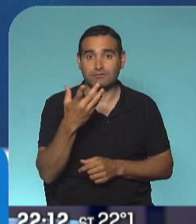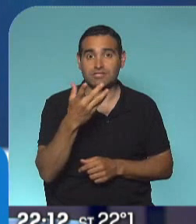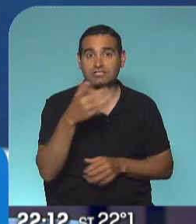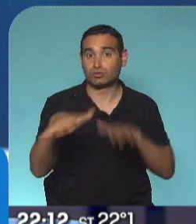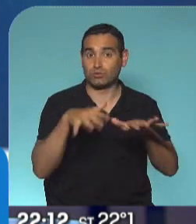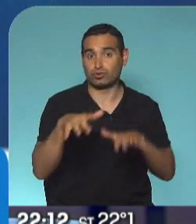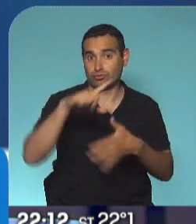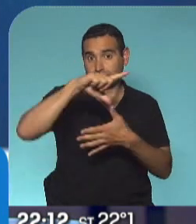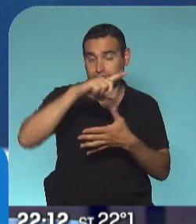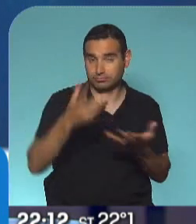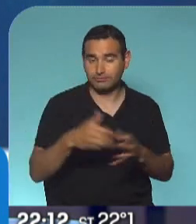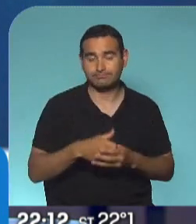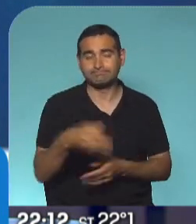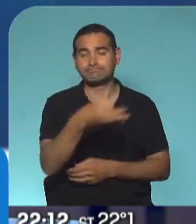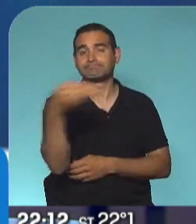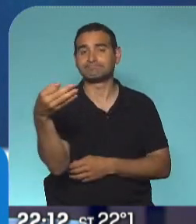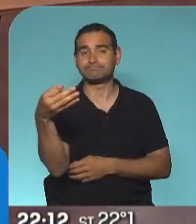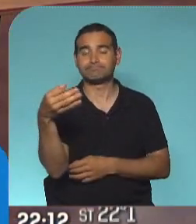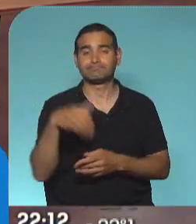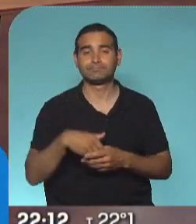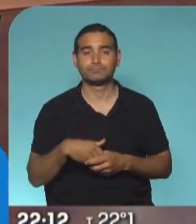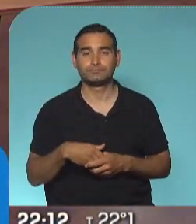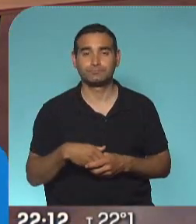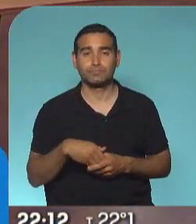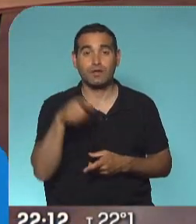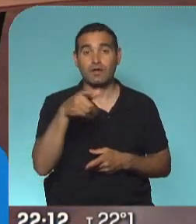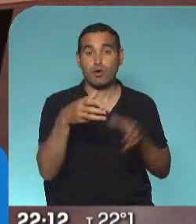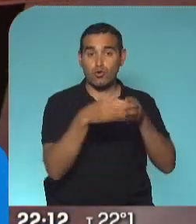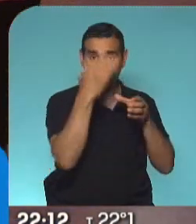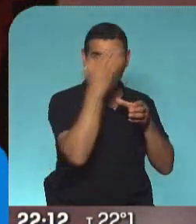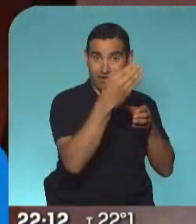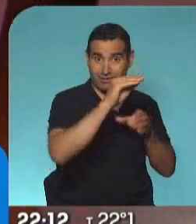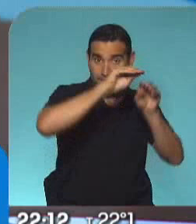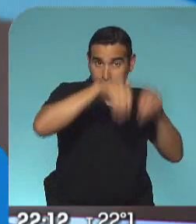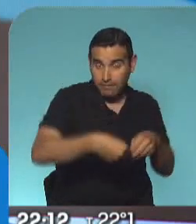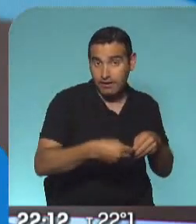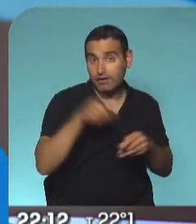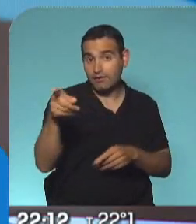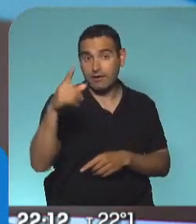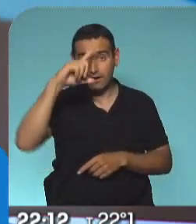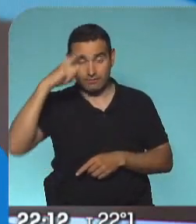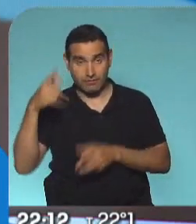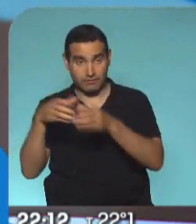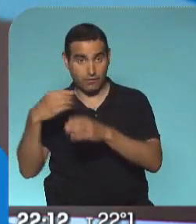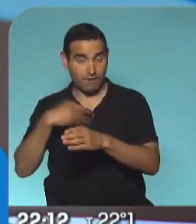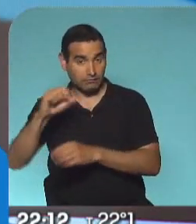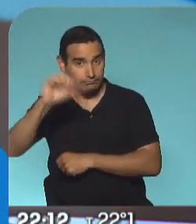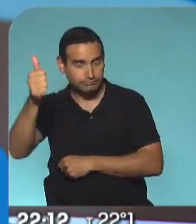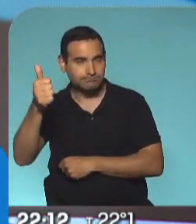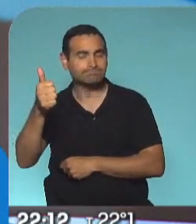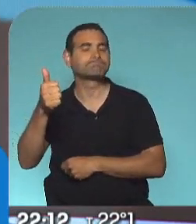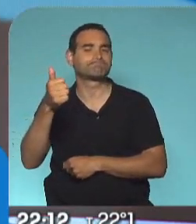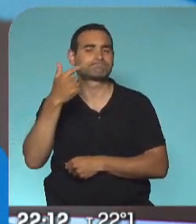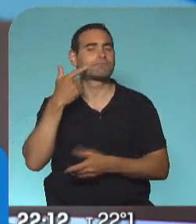estamos, José. Sí, efectivamente, Jorge, la derrota del Frente Amplio y el triunfo del candidato blanco en Uruguay termina de